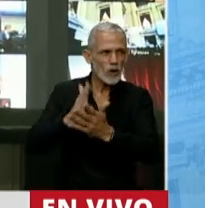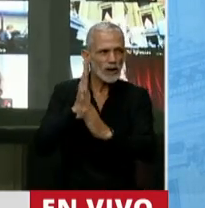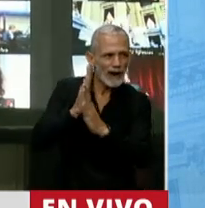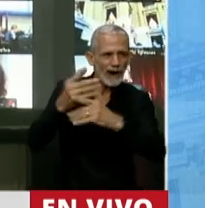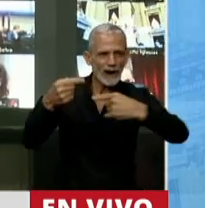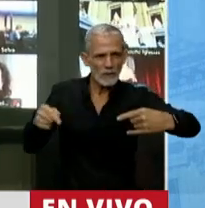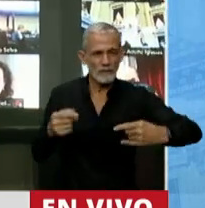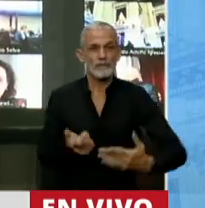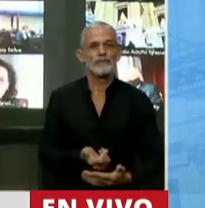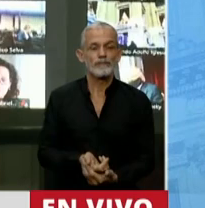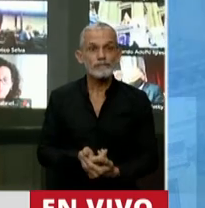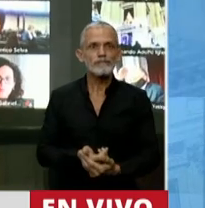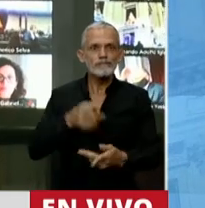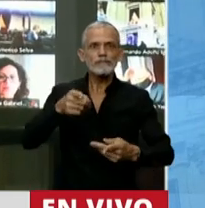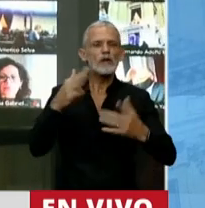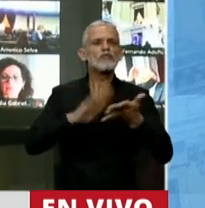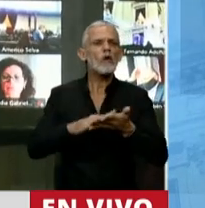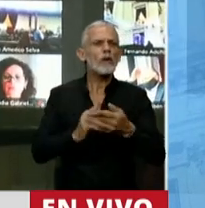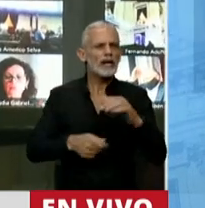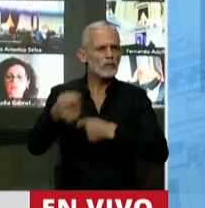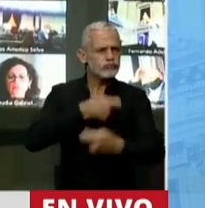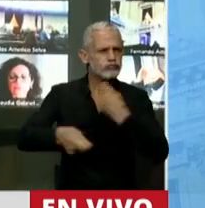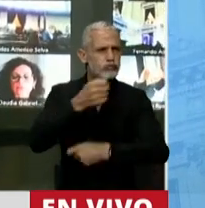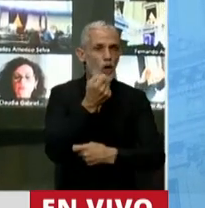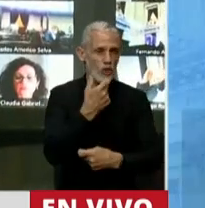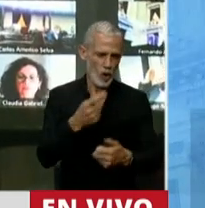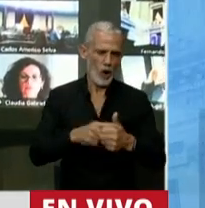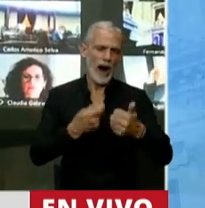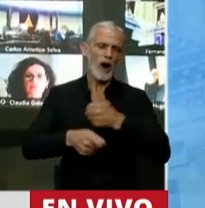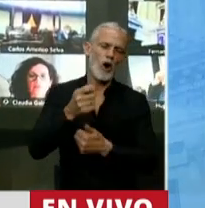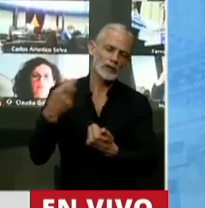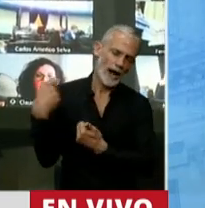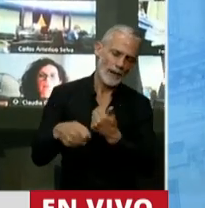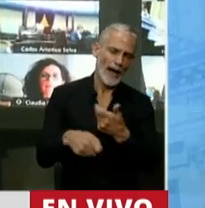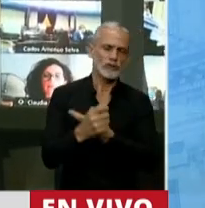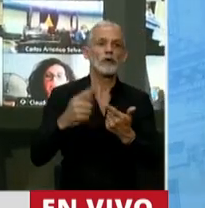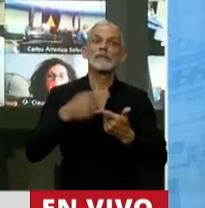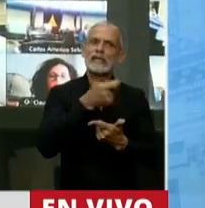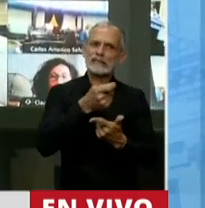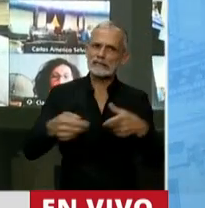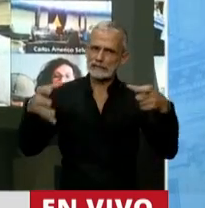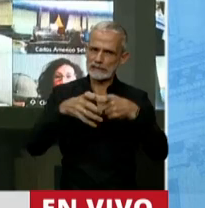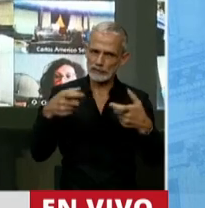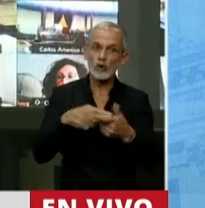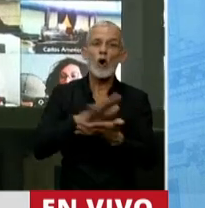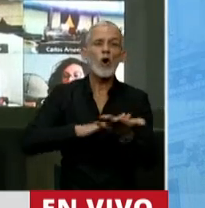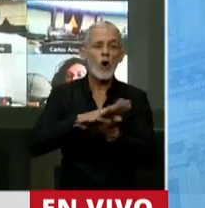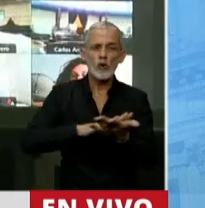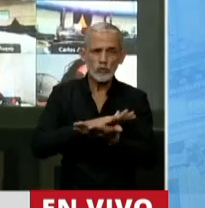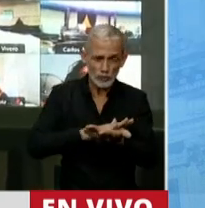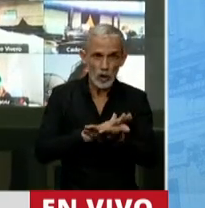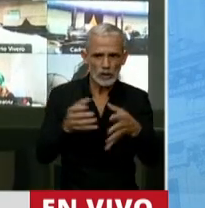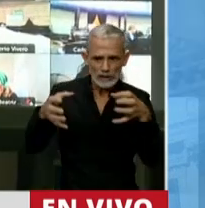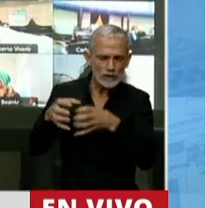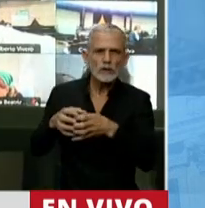tiene embargados en causas de narcotráfico, contrabando, crimen organizado y corrupción, para